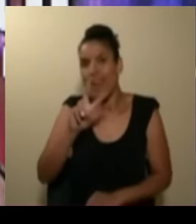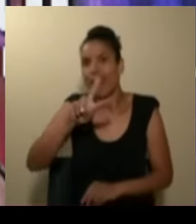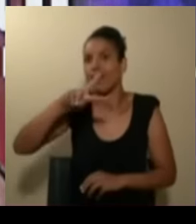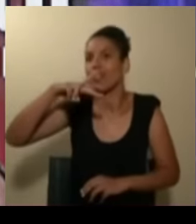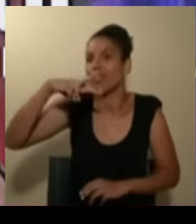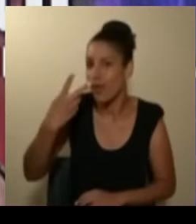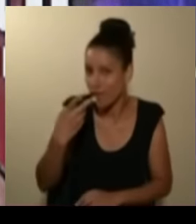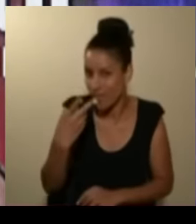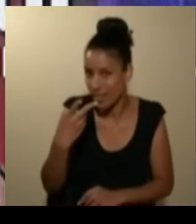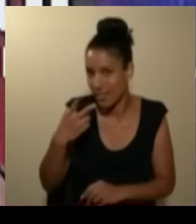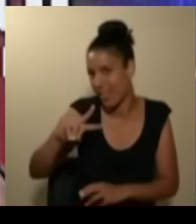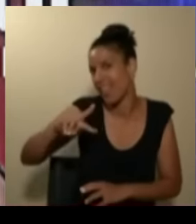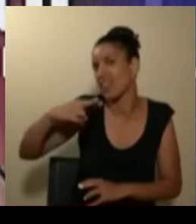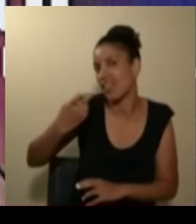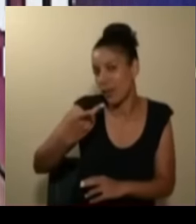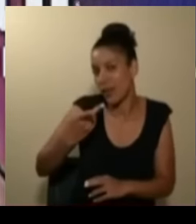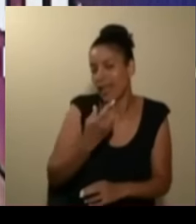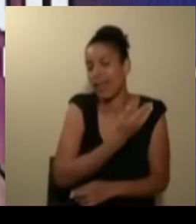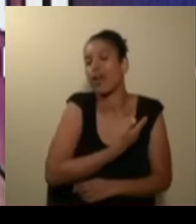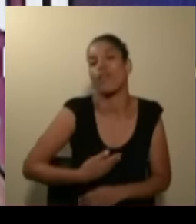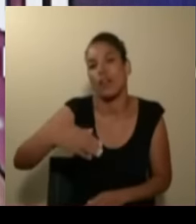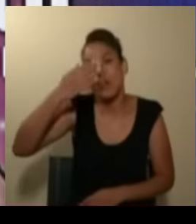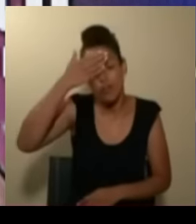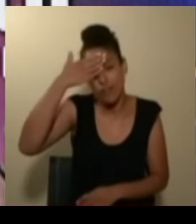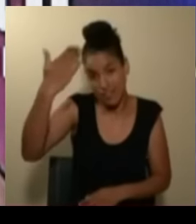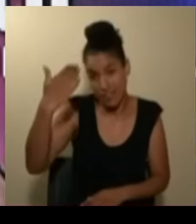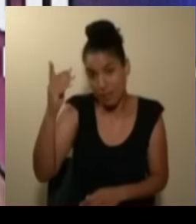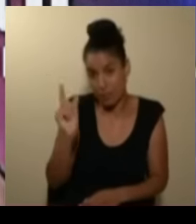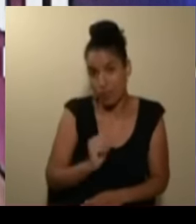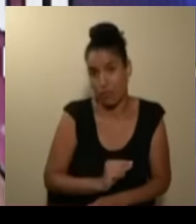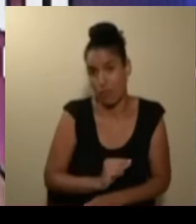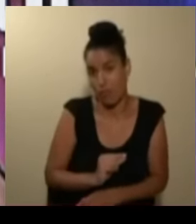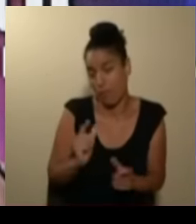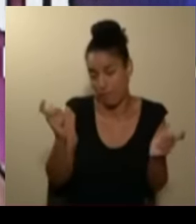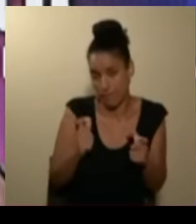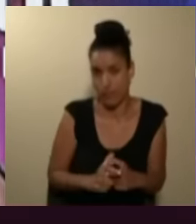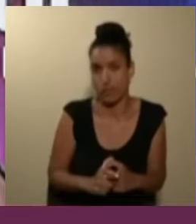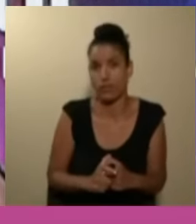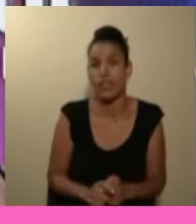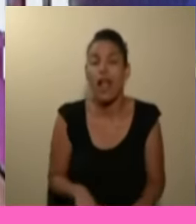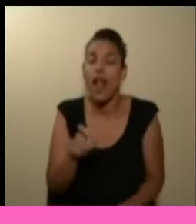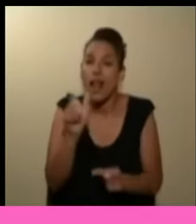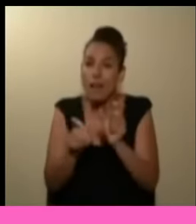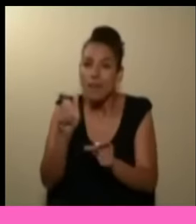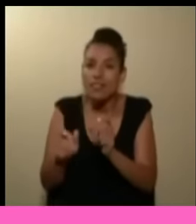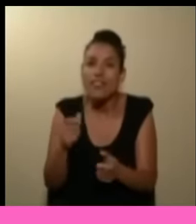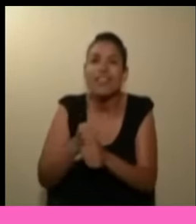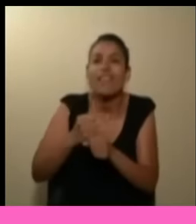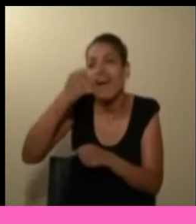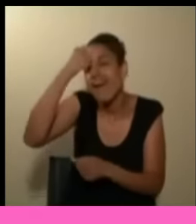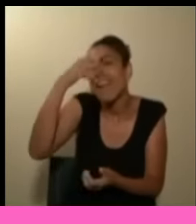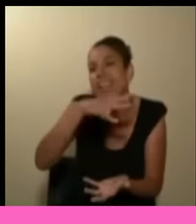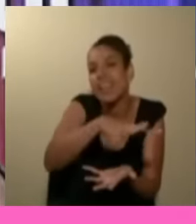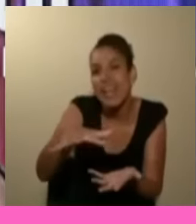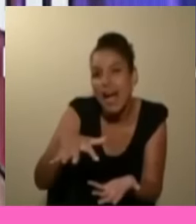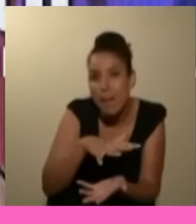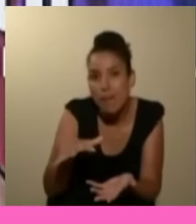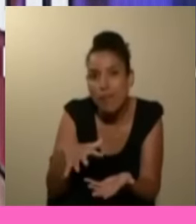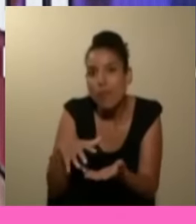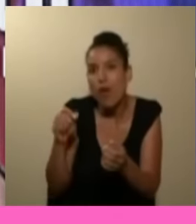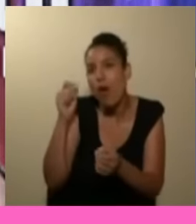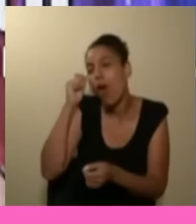Frente Amplio. En segundo lugar, la persona que cobraba un salario en el medio rural, alejado de un cajero, de un